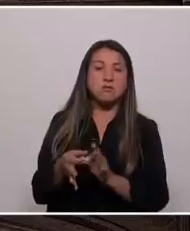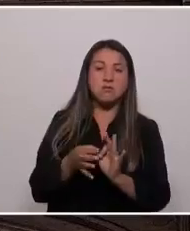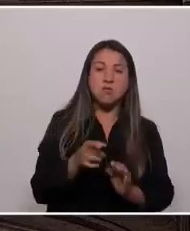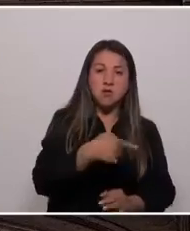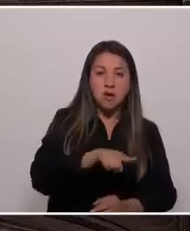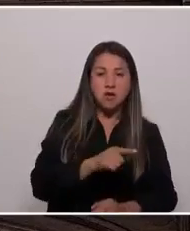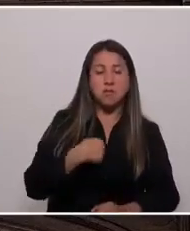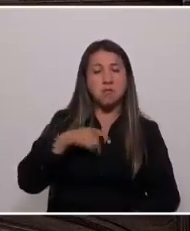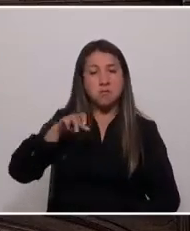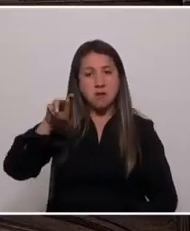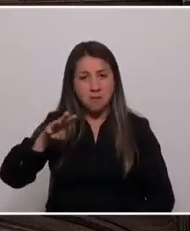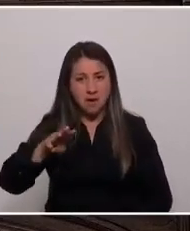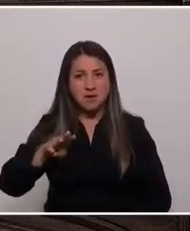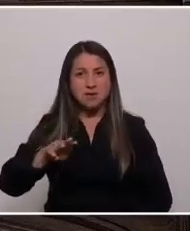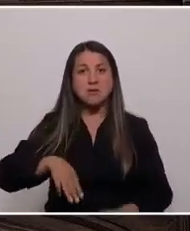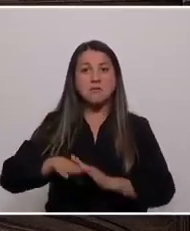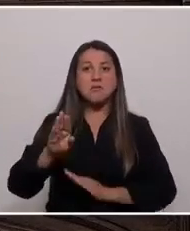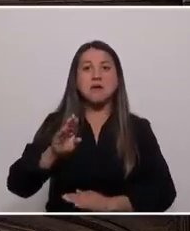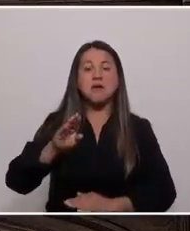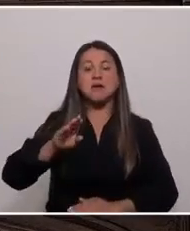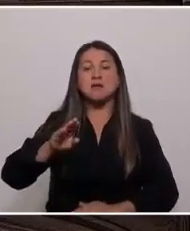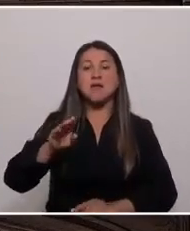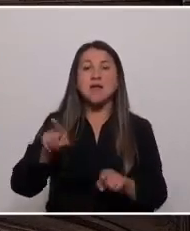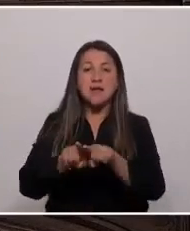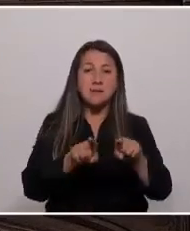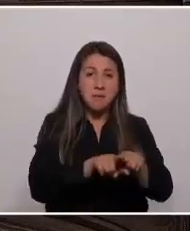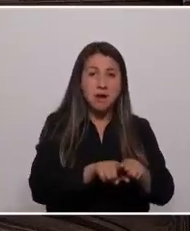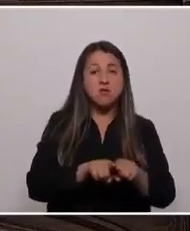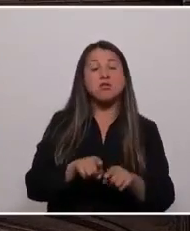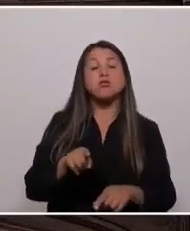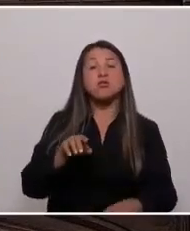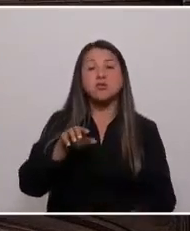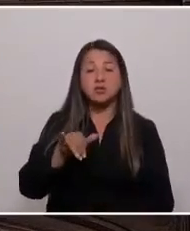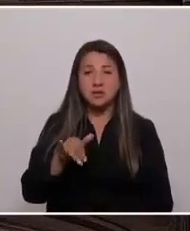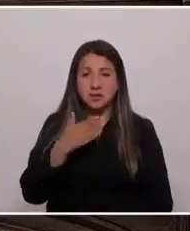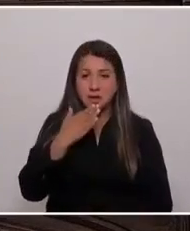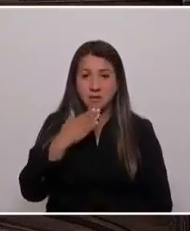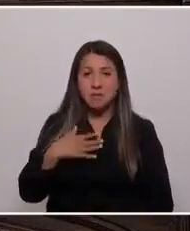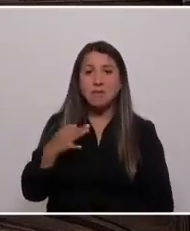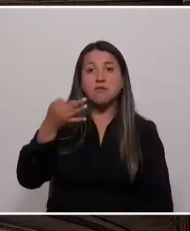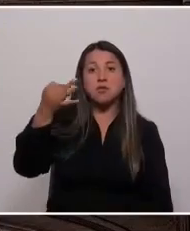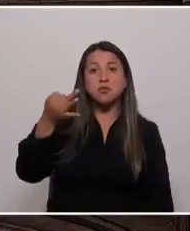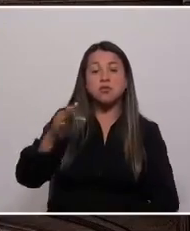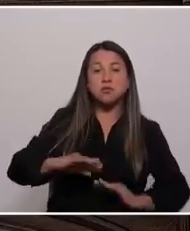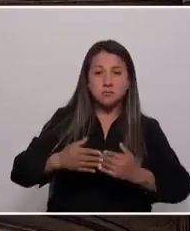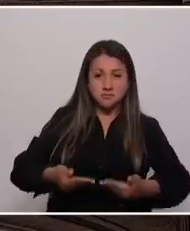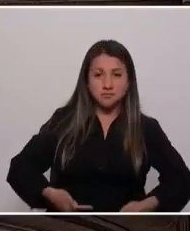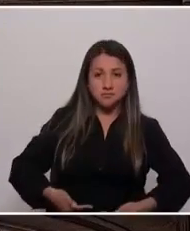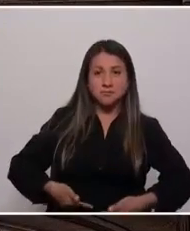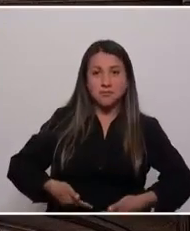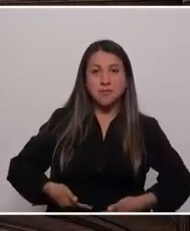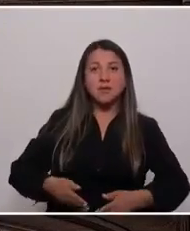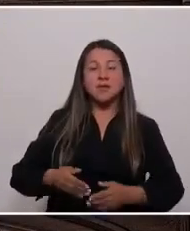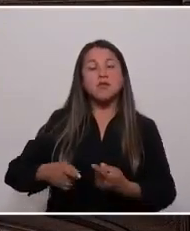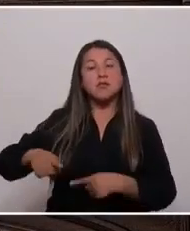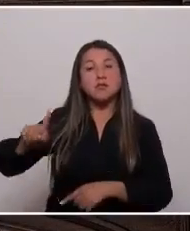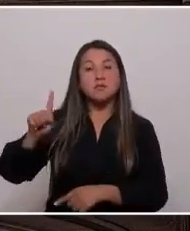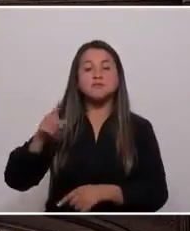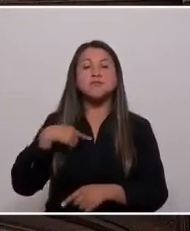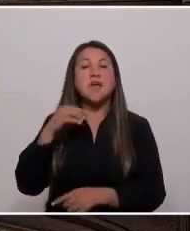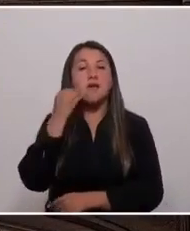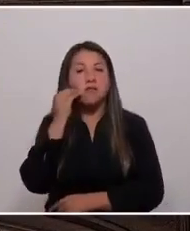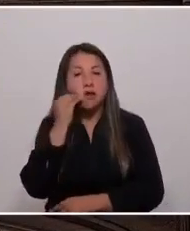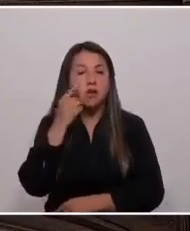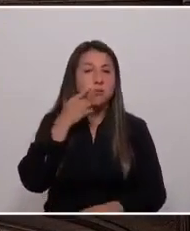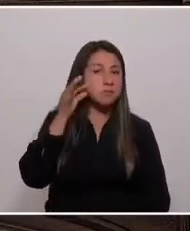padres marcó jessica por mis hermanos natal y benjamín por mi futuro martínez julieta por mi anita y la nena mis abuelas luchadoras incansables